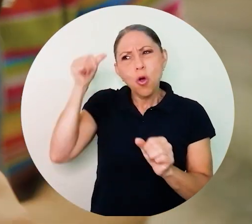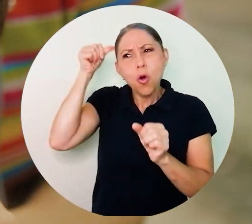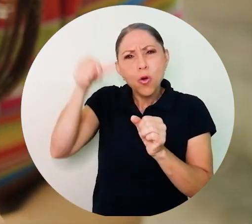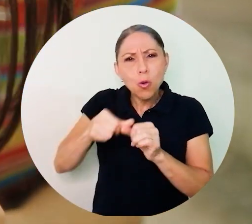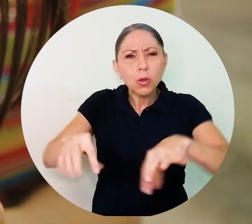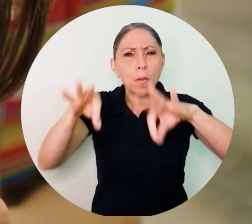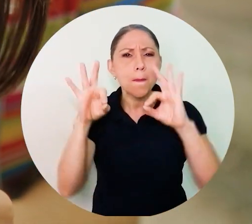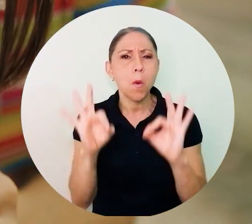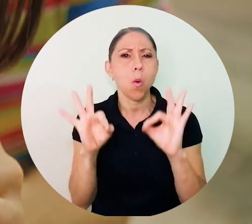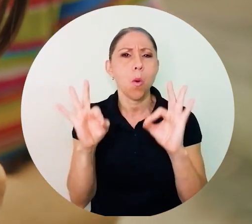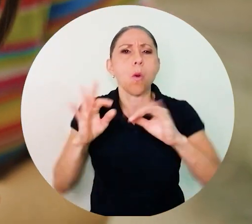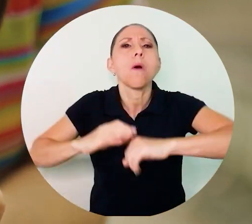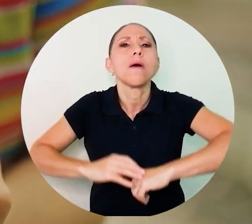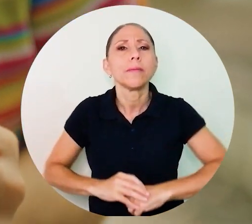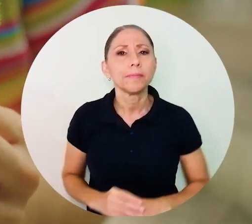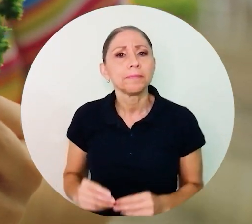sido ayer.